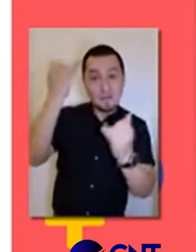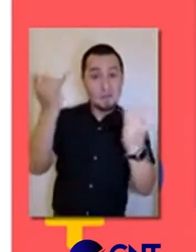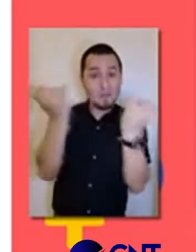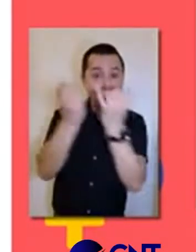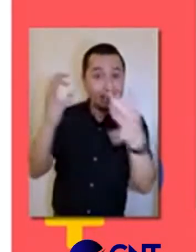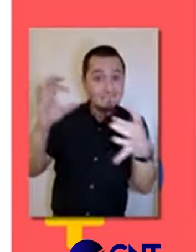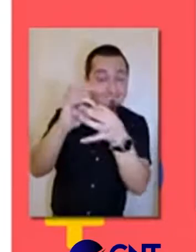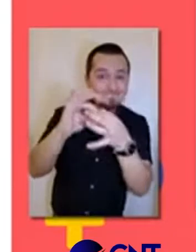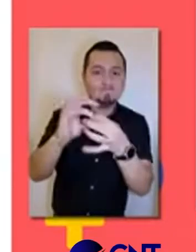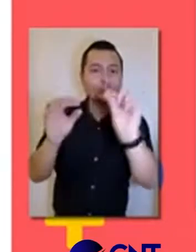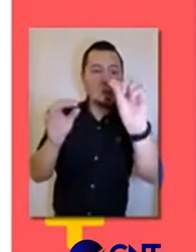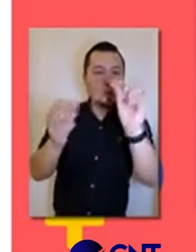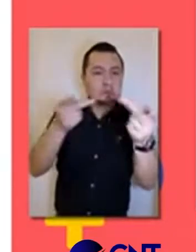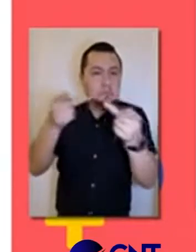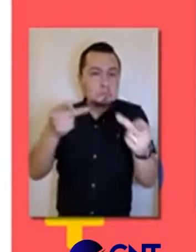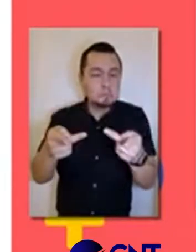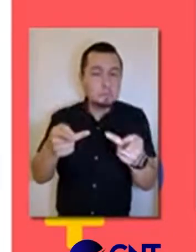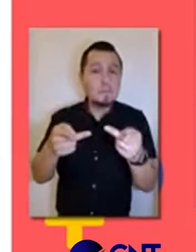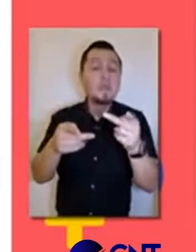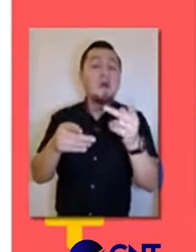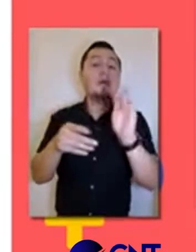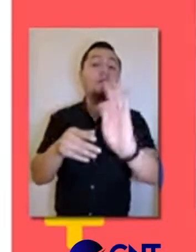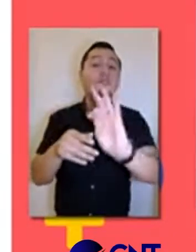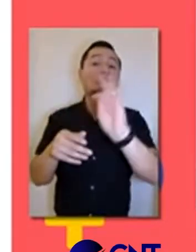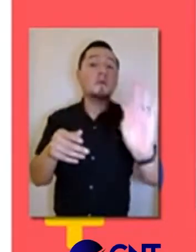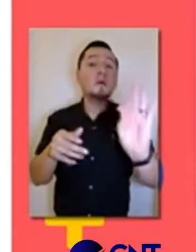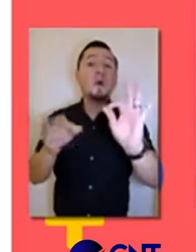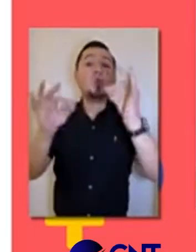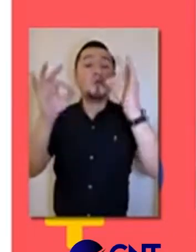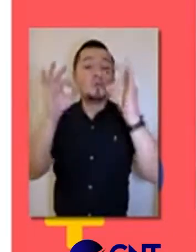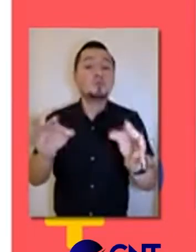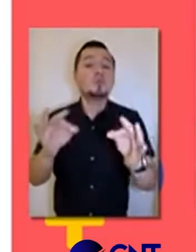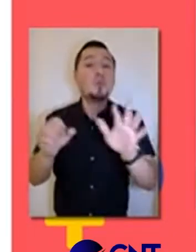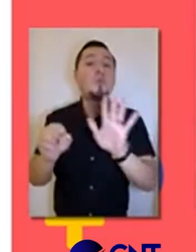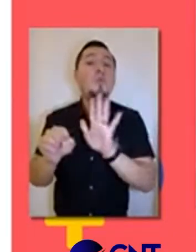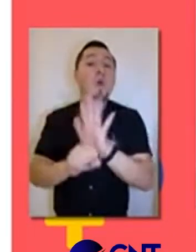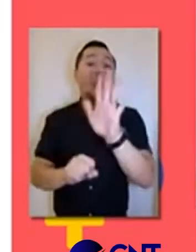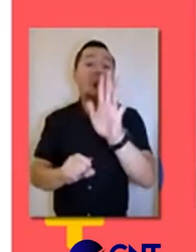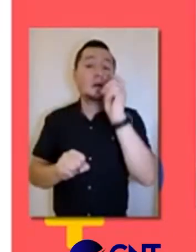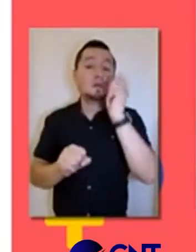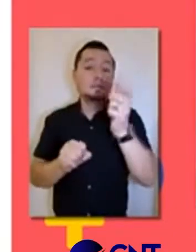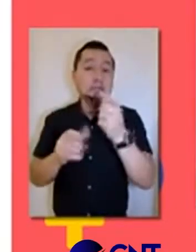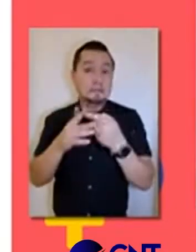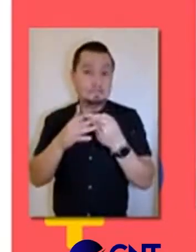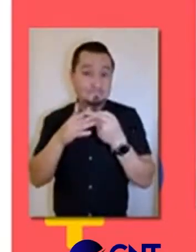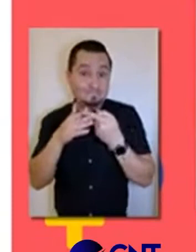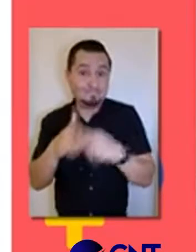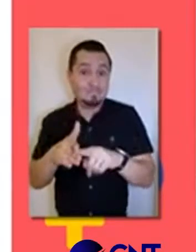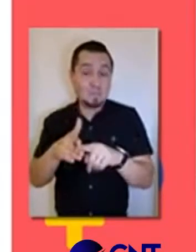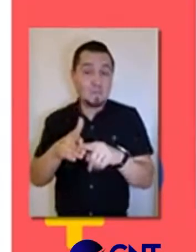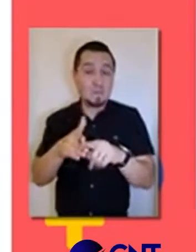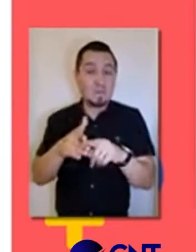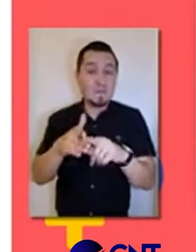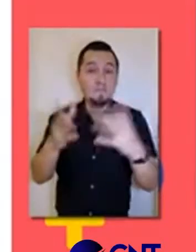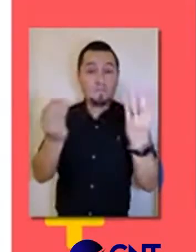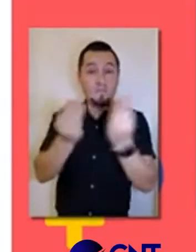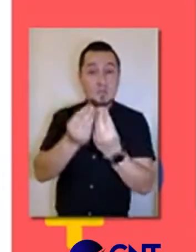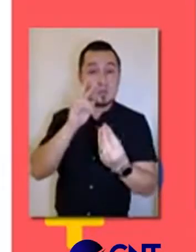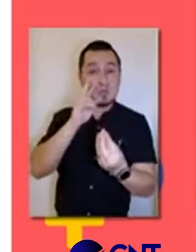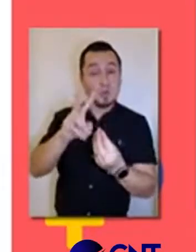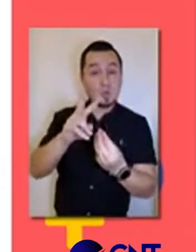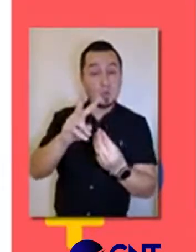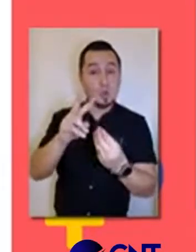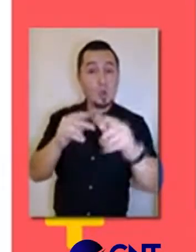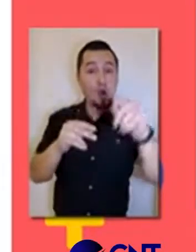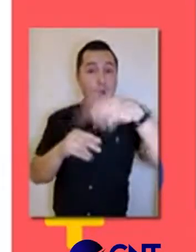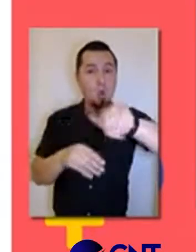modelo y el calendario con el que vamos a trabajar? Pues partimos de anunciar que nos sumamos